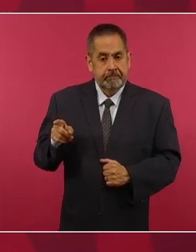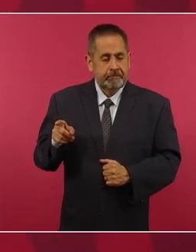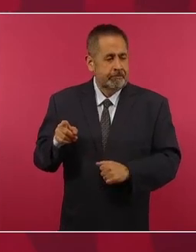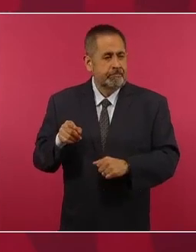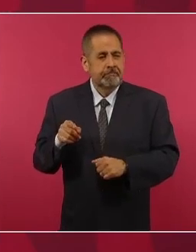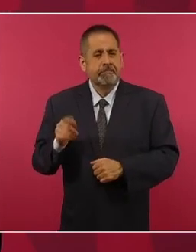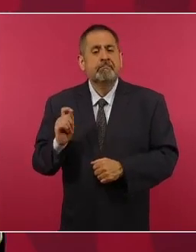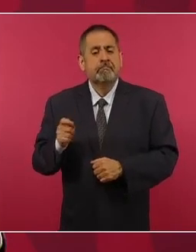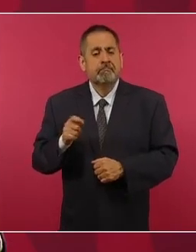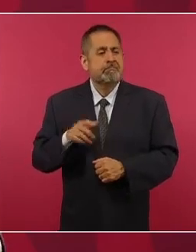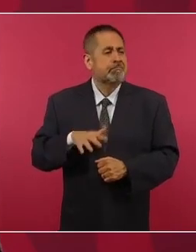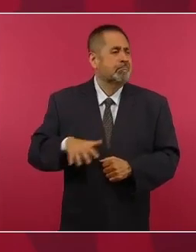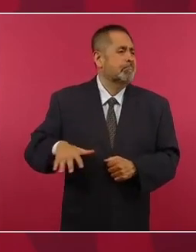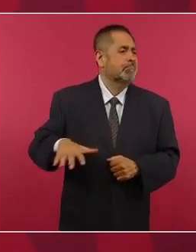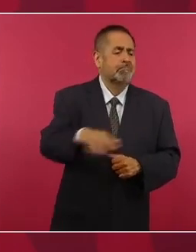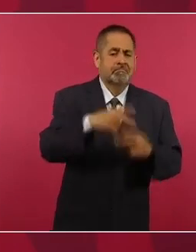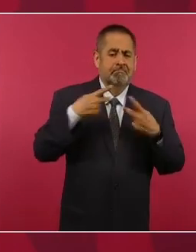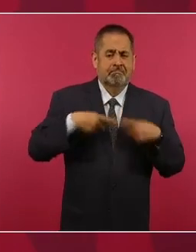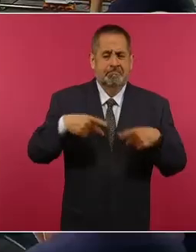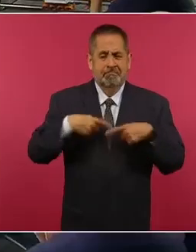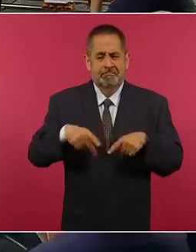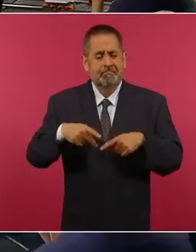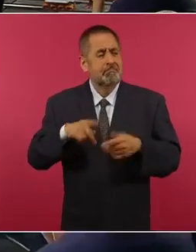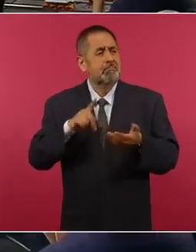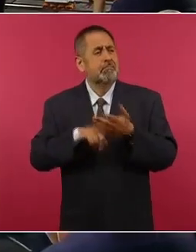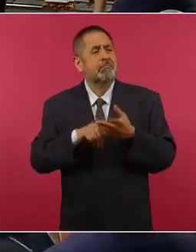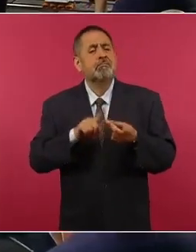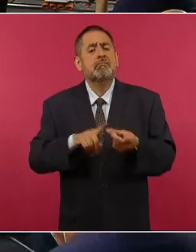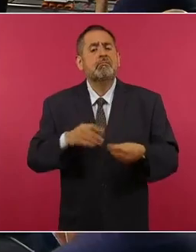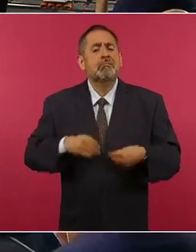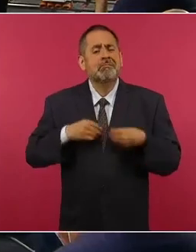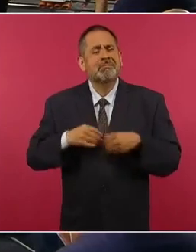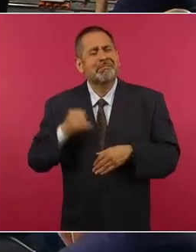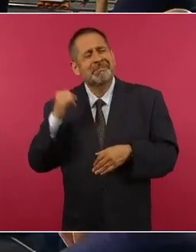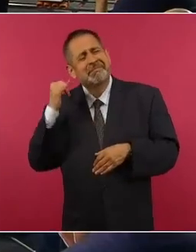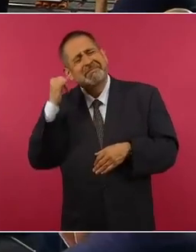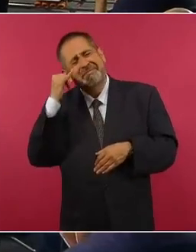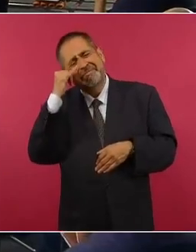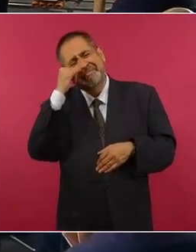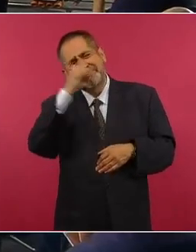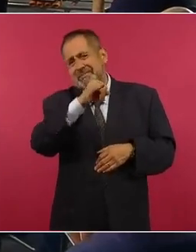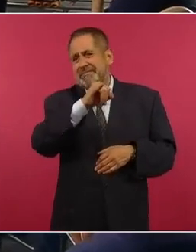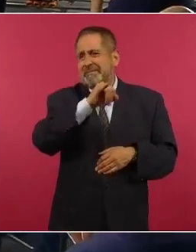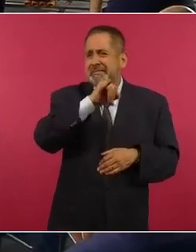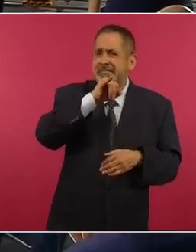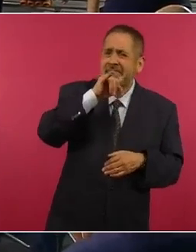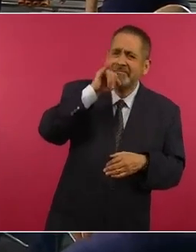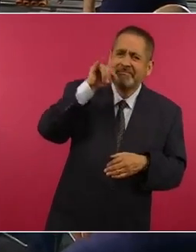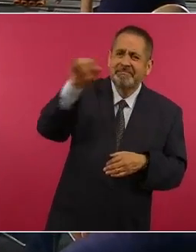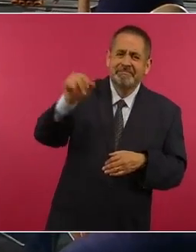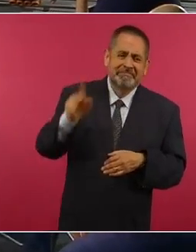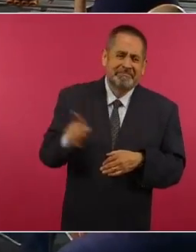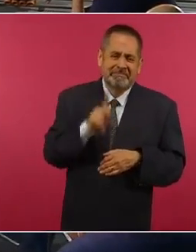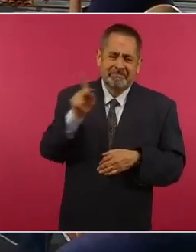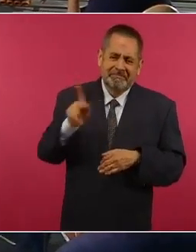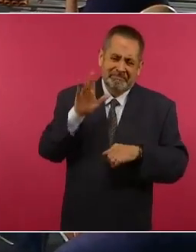vacunó hasta el más apartado pueblo, hasta la comunidad